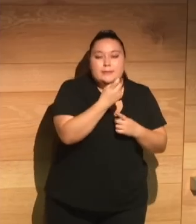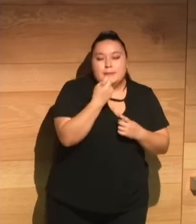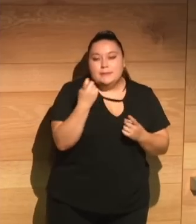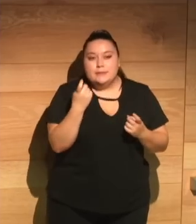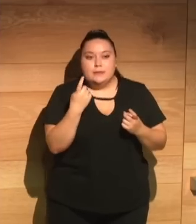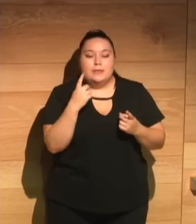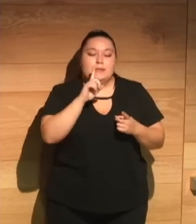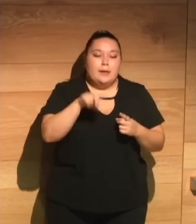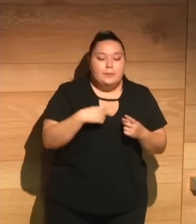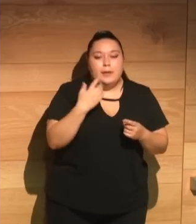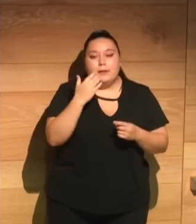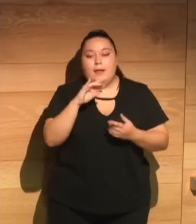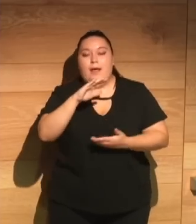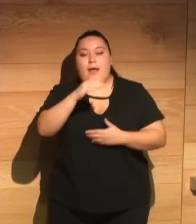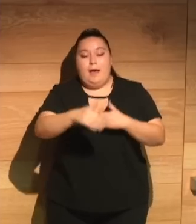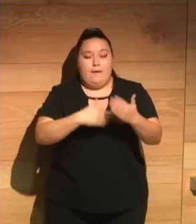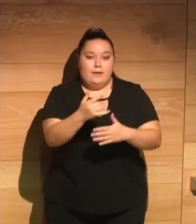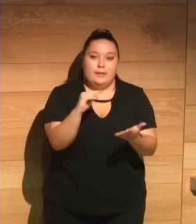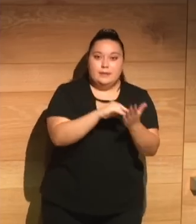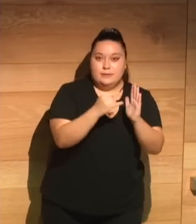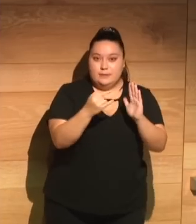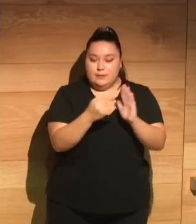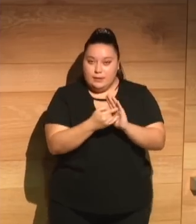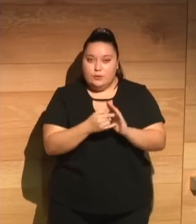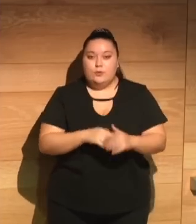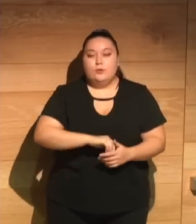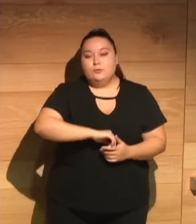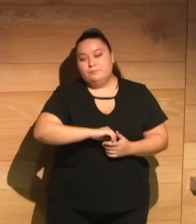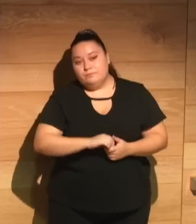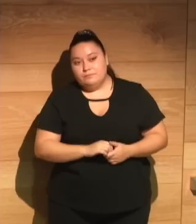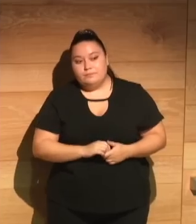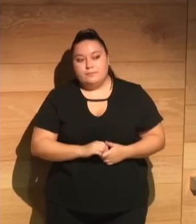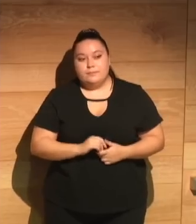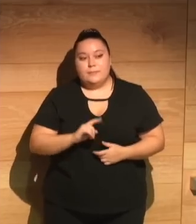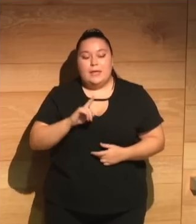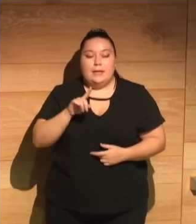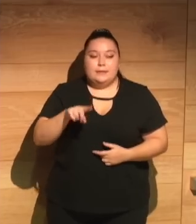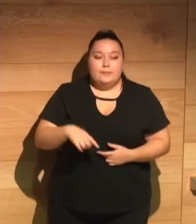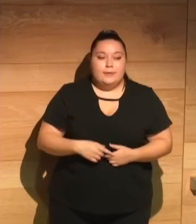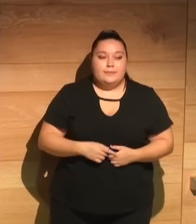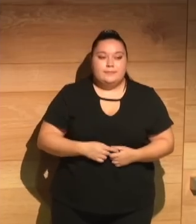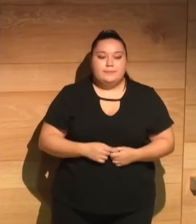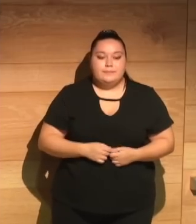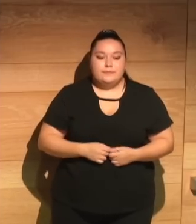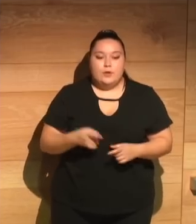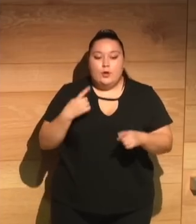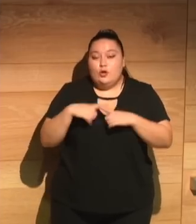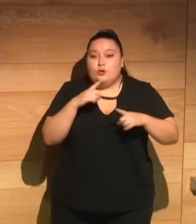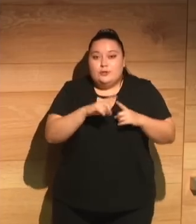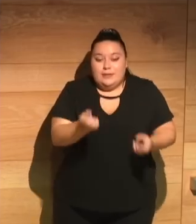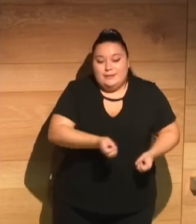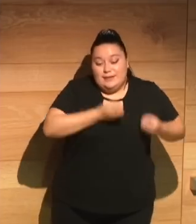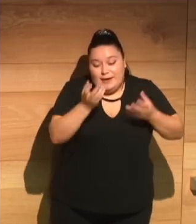de avances técnicos imprescindibles, por otro, de pulsiones narrativas